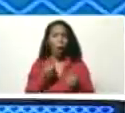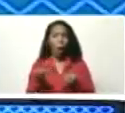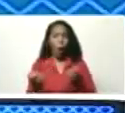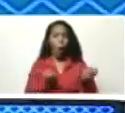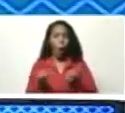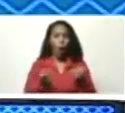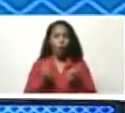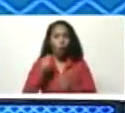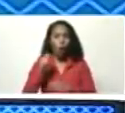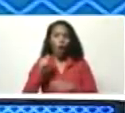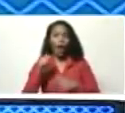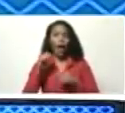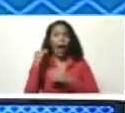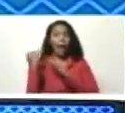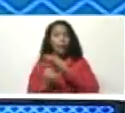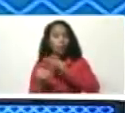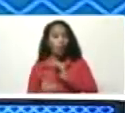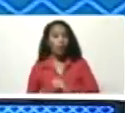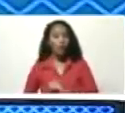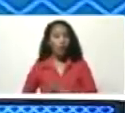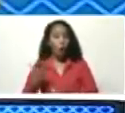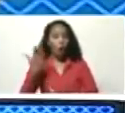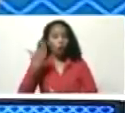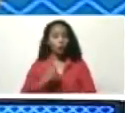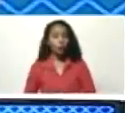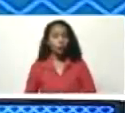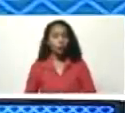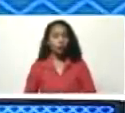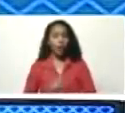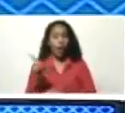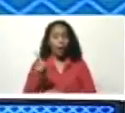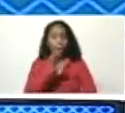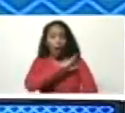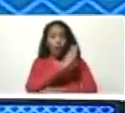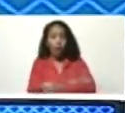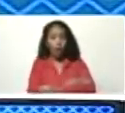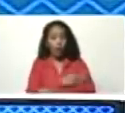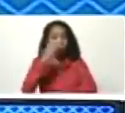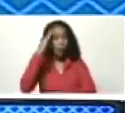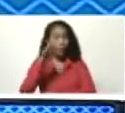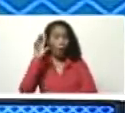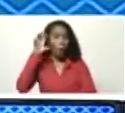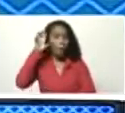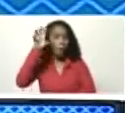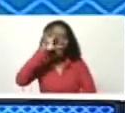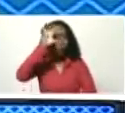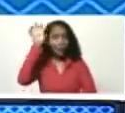una institución fundamental, que son las fuerzas militares de los países.